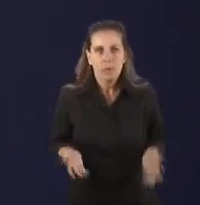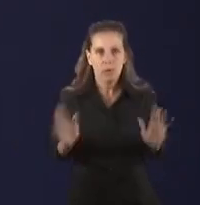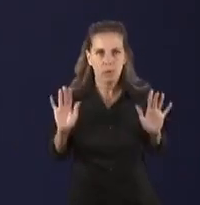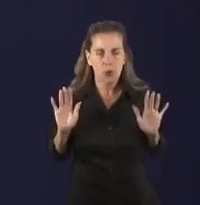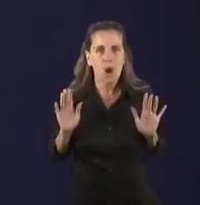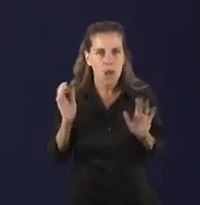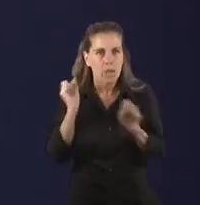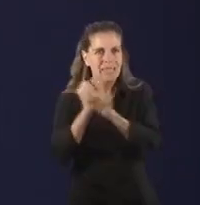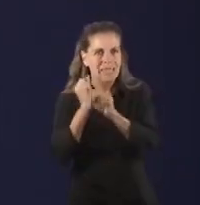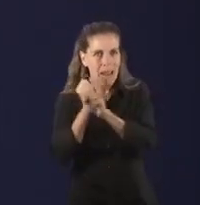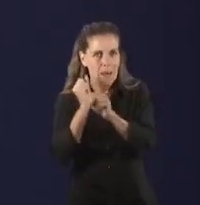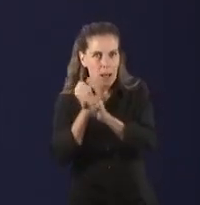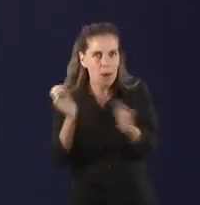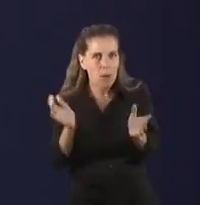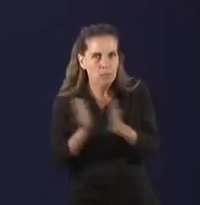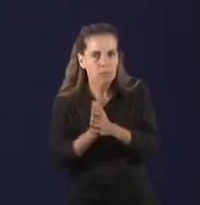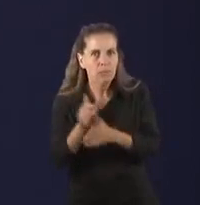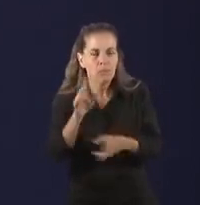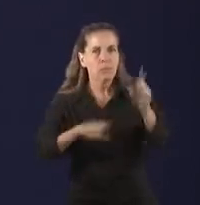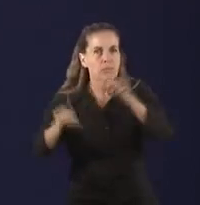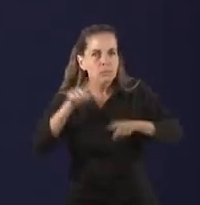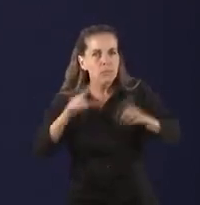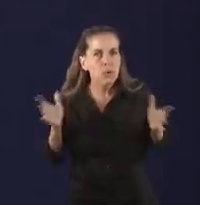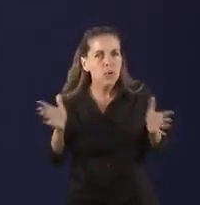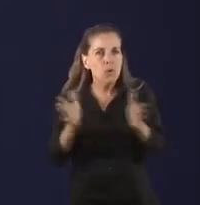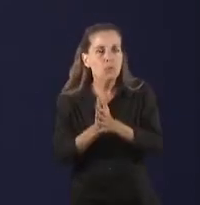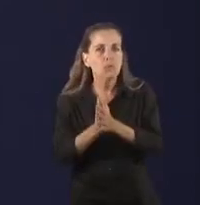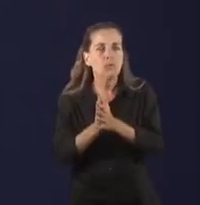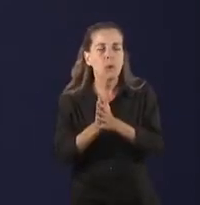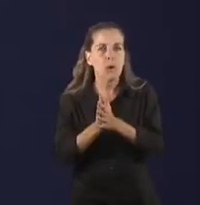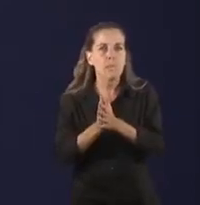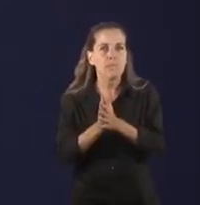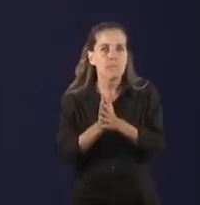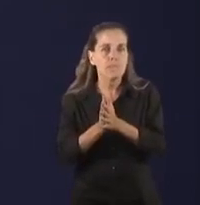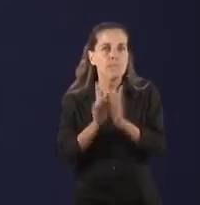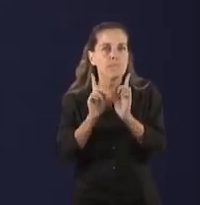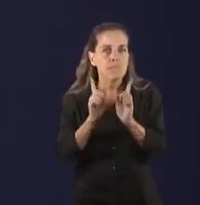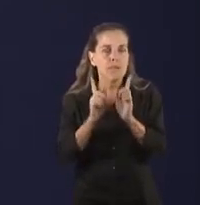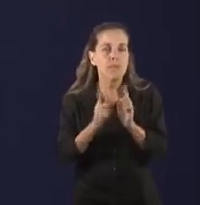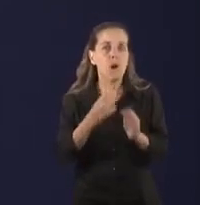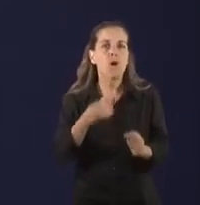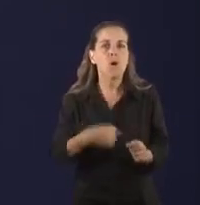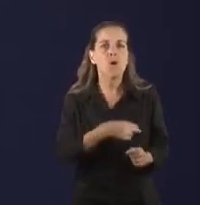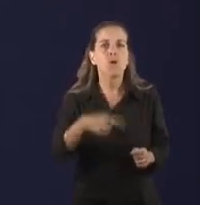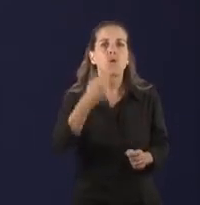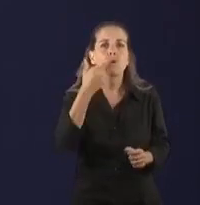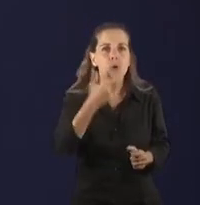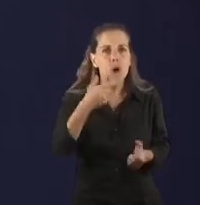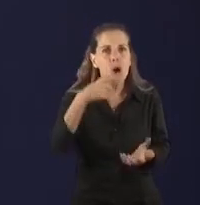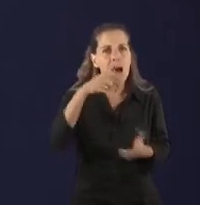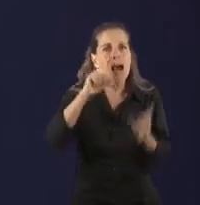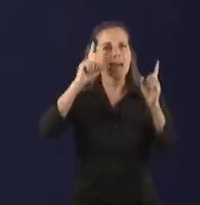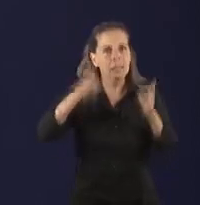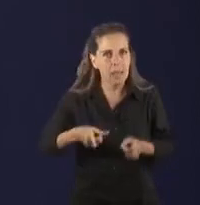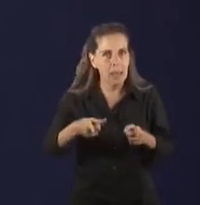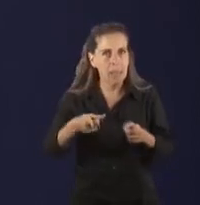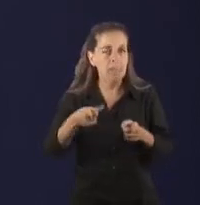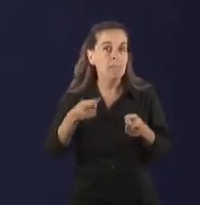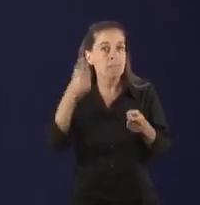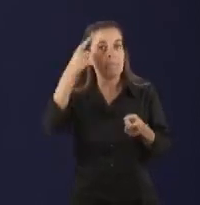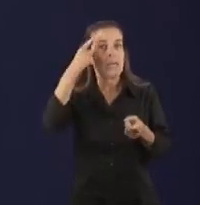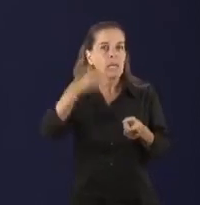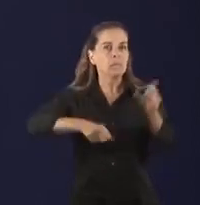en coordinación hoy en materia logística, incluso con la Cruz Roja, y efectivamente cualquier requerimiento